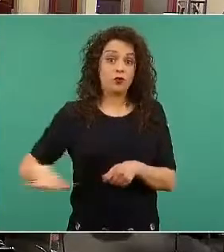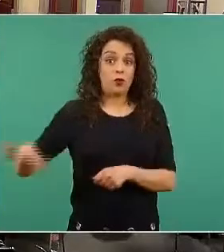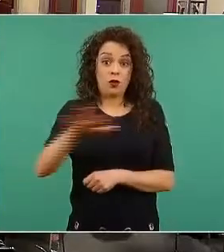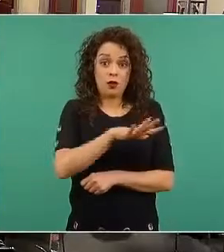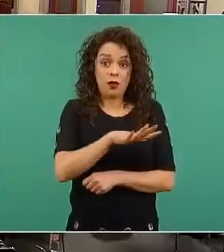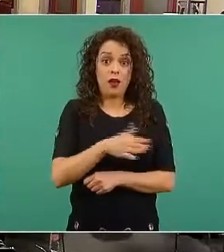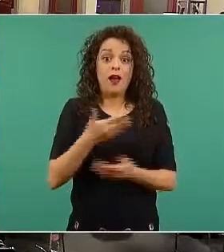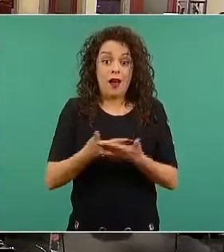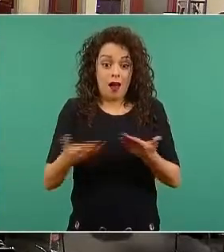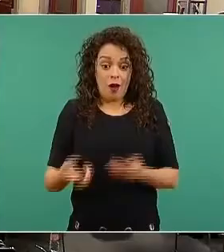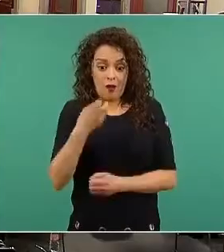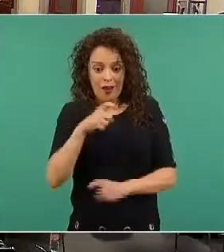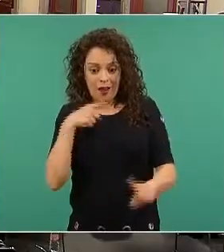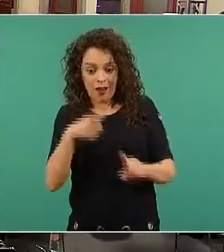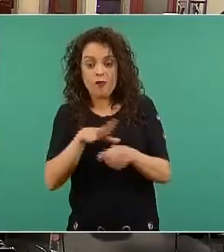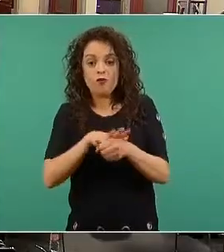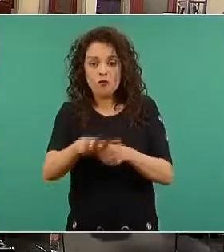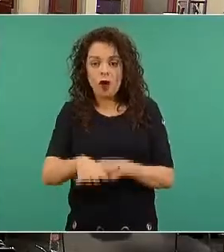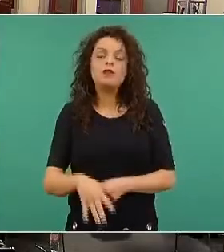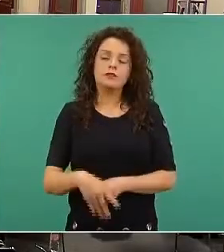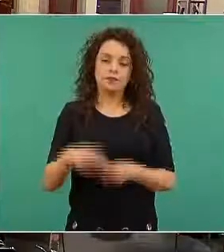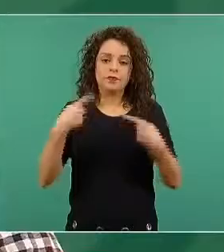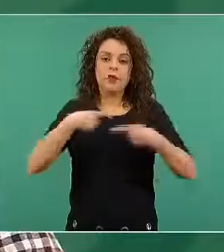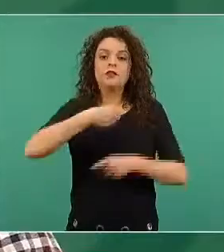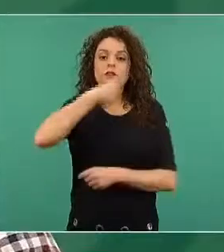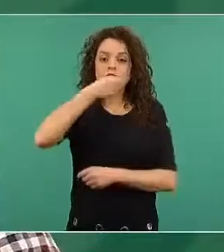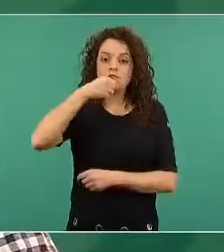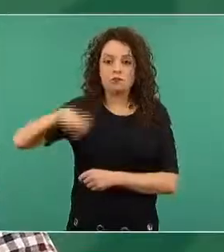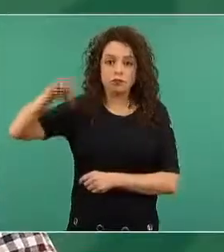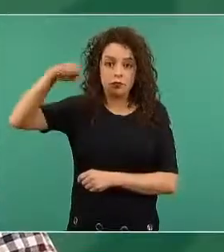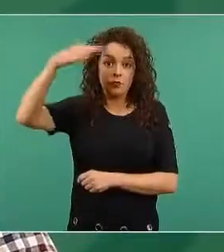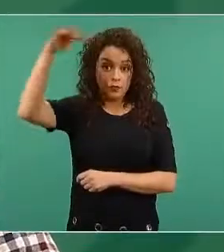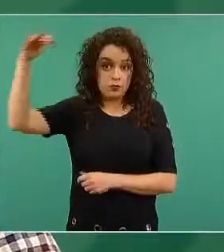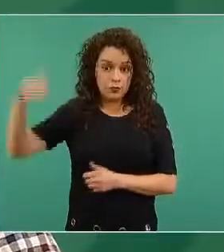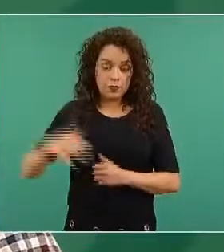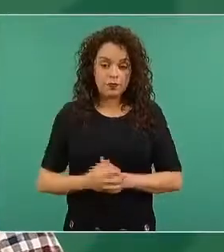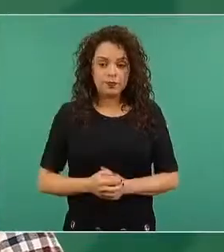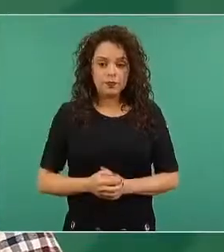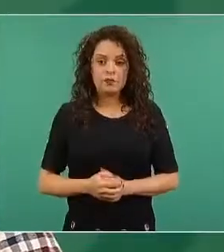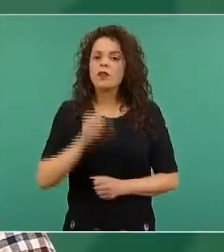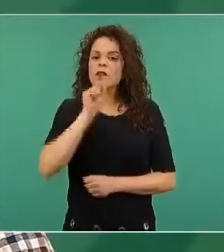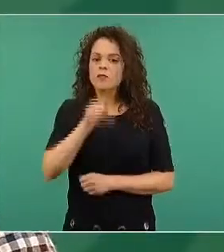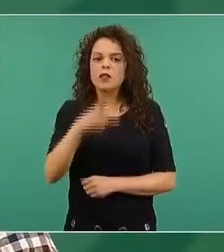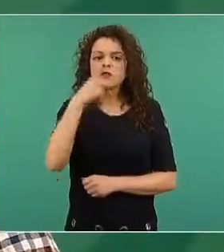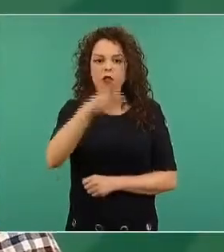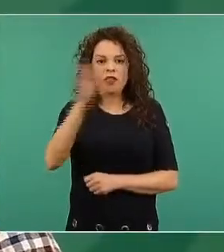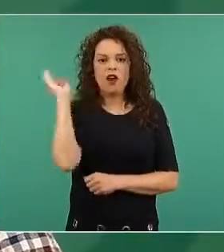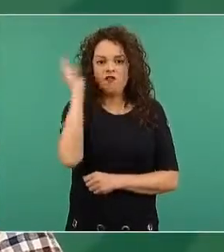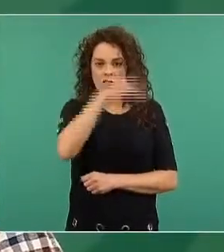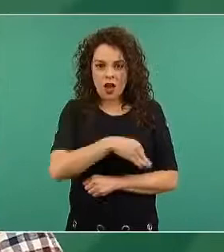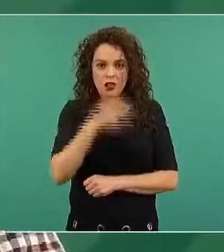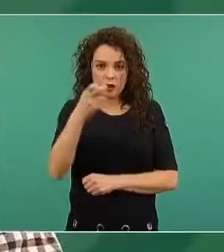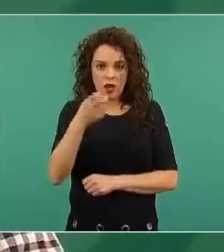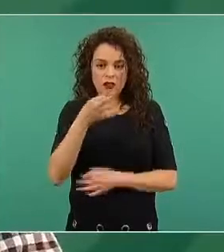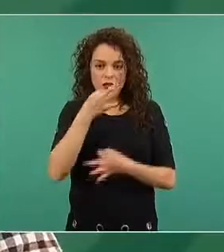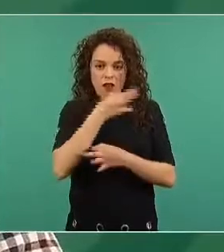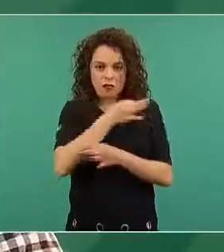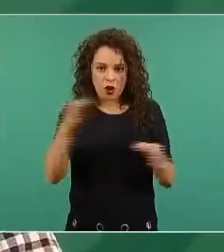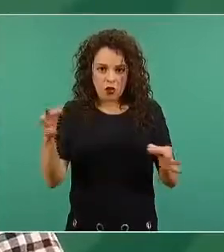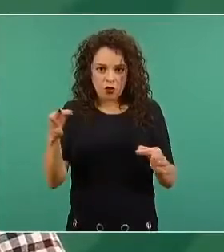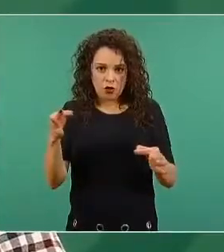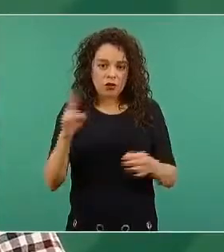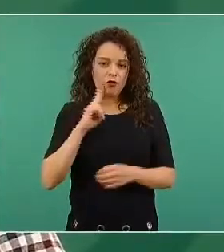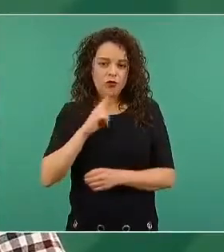este caso las personas adultas mayores. Se dijo falsamente también en esta noticia que se estaba indicando